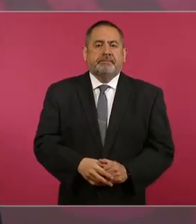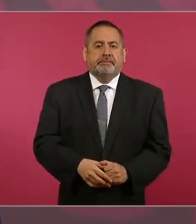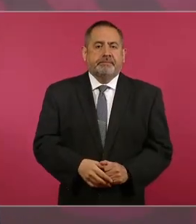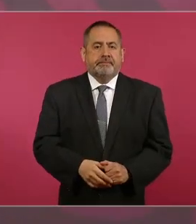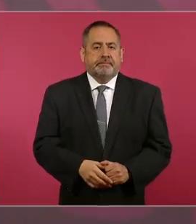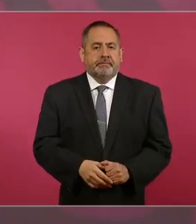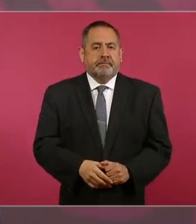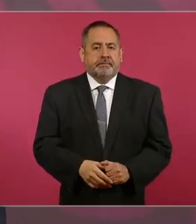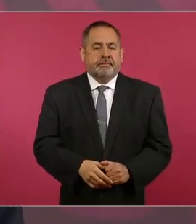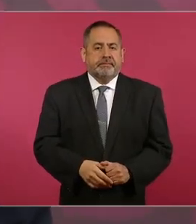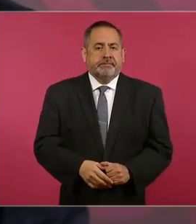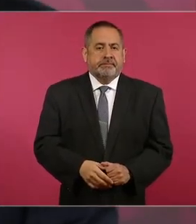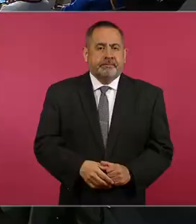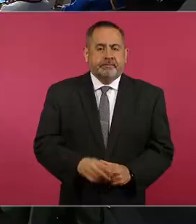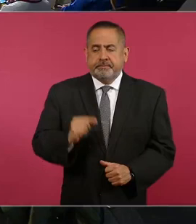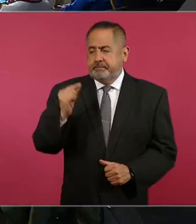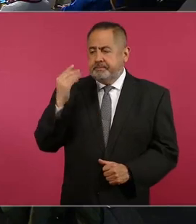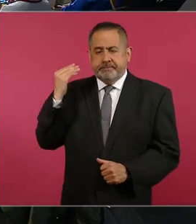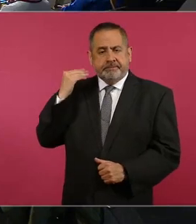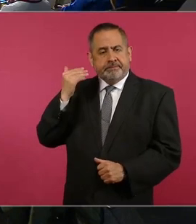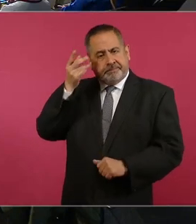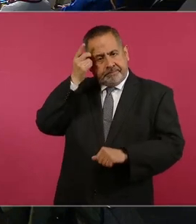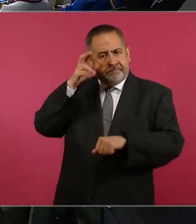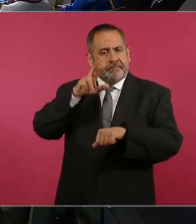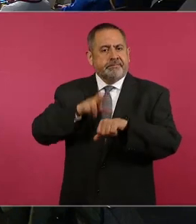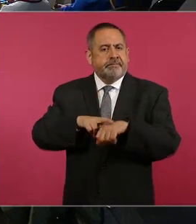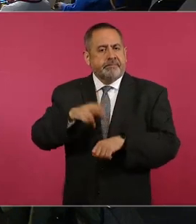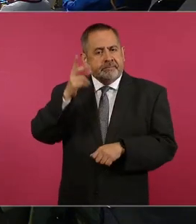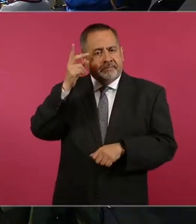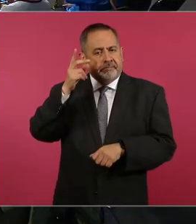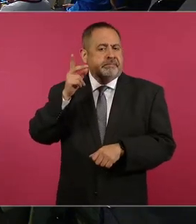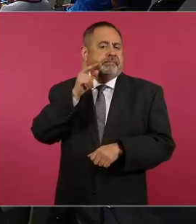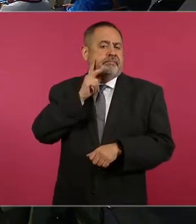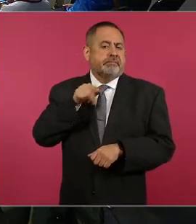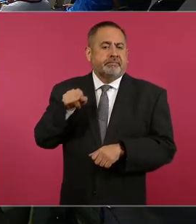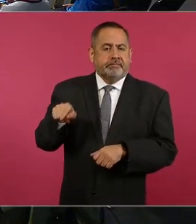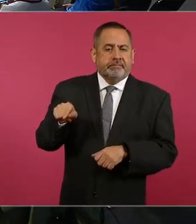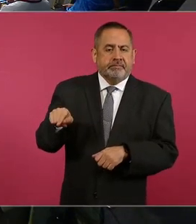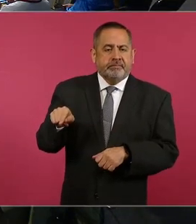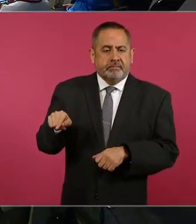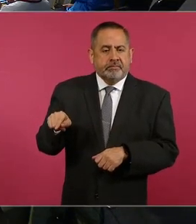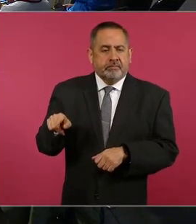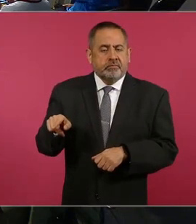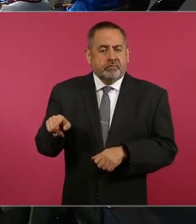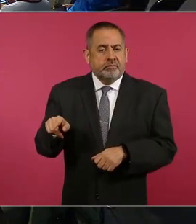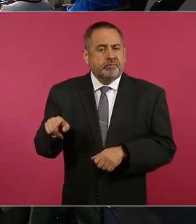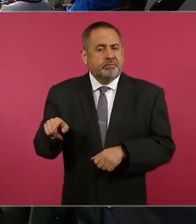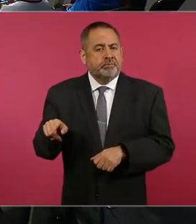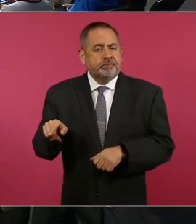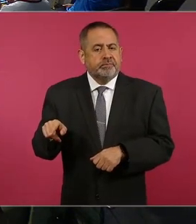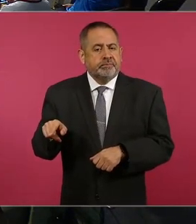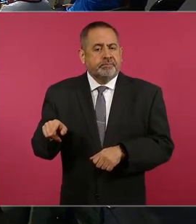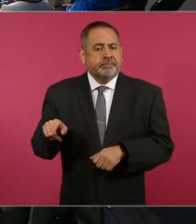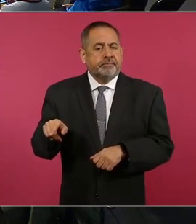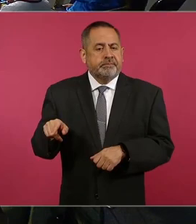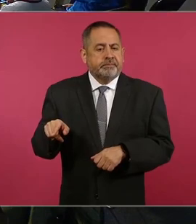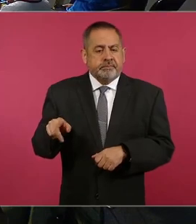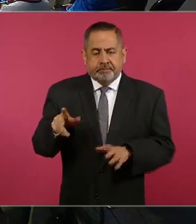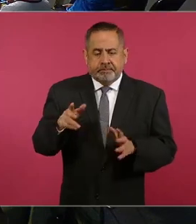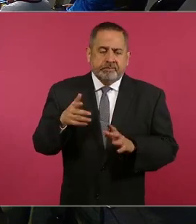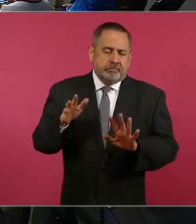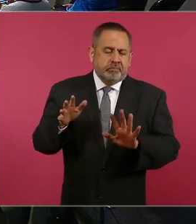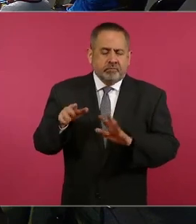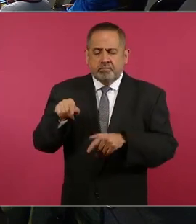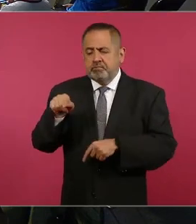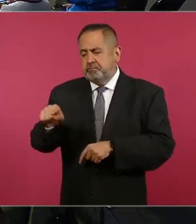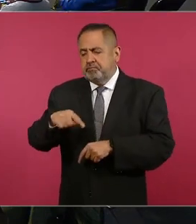Hace unos días el director de Pemex, aun cuando ya se redujo